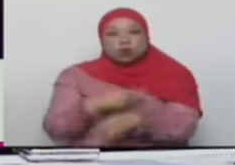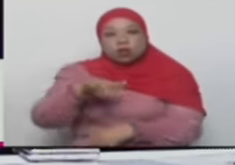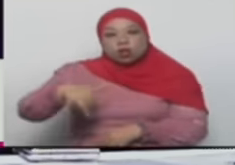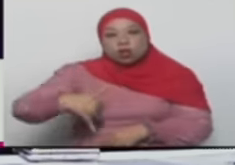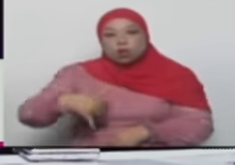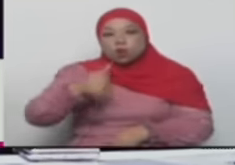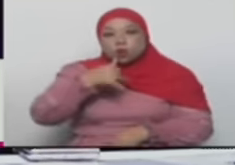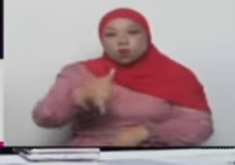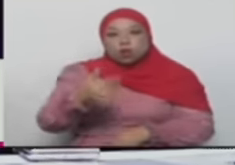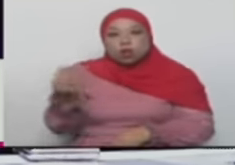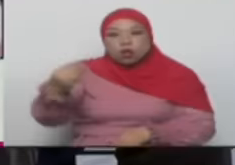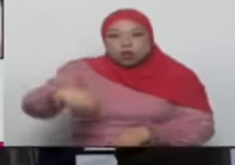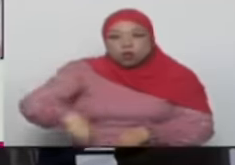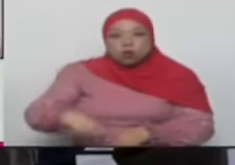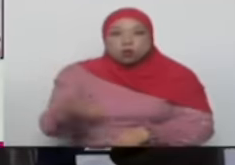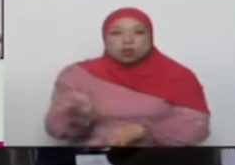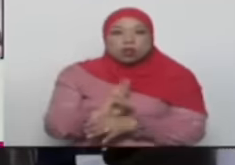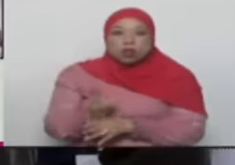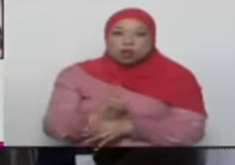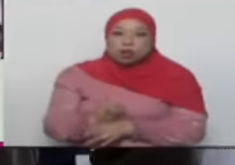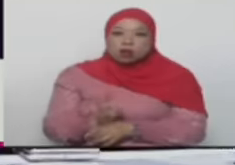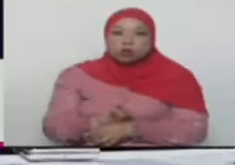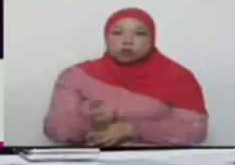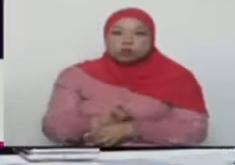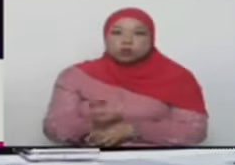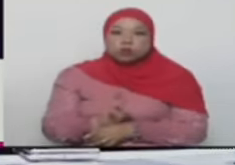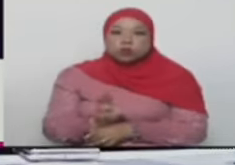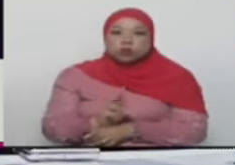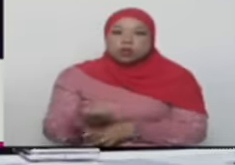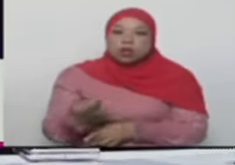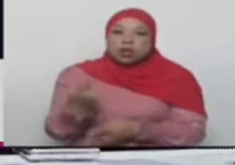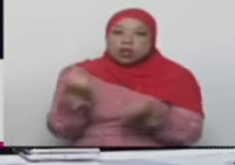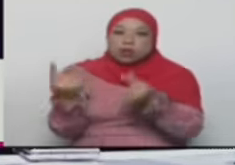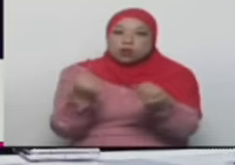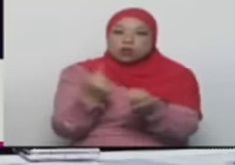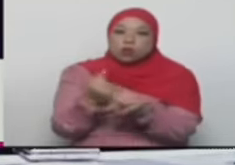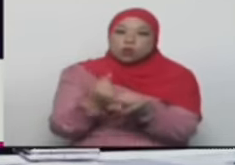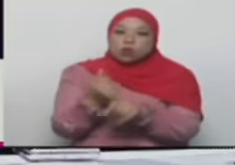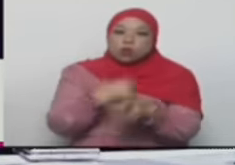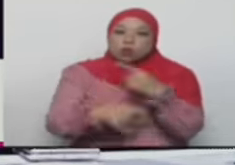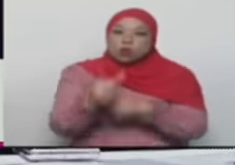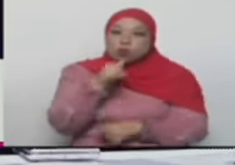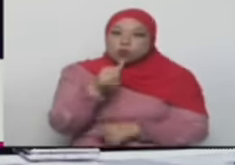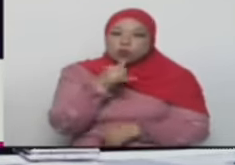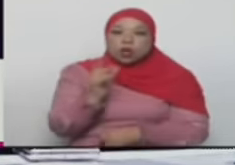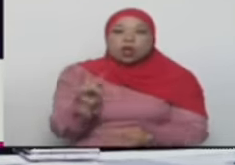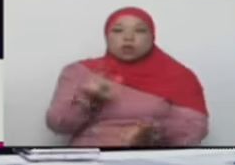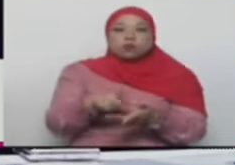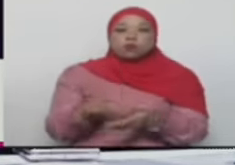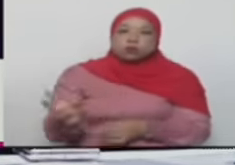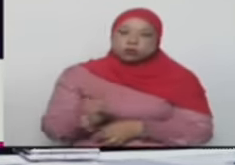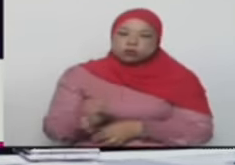días, el desespero del capitalismo salvaje, decadente,